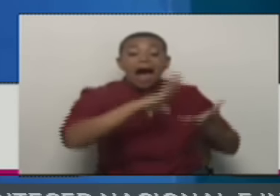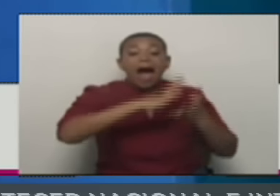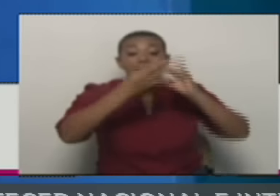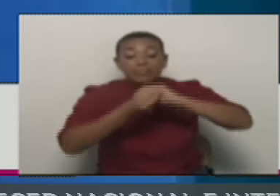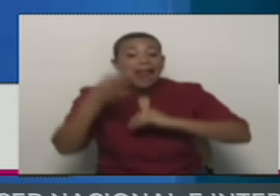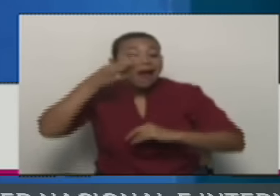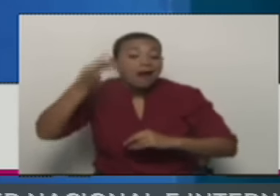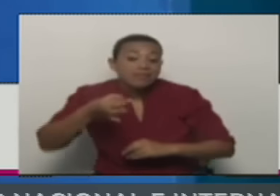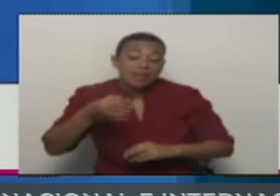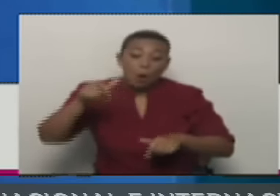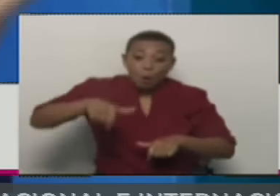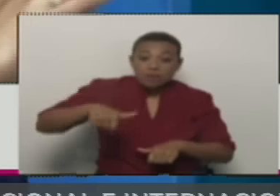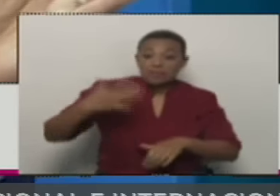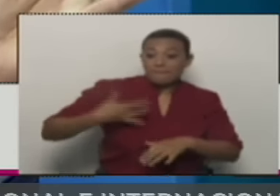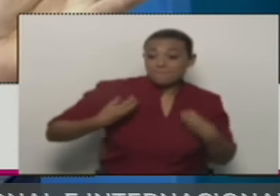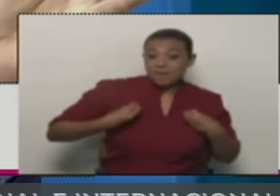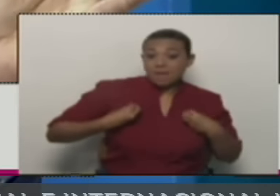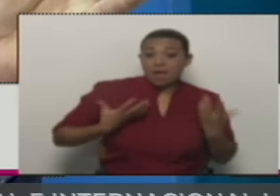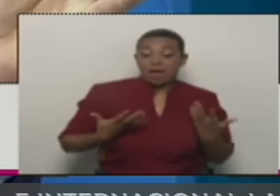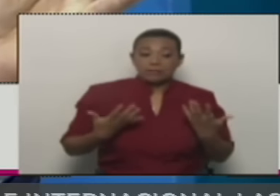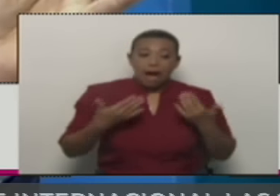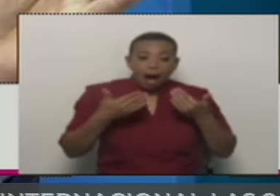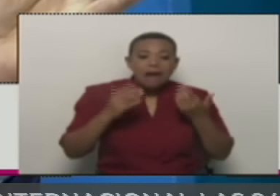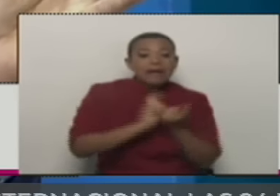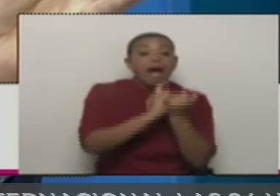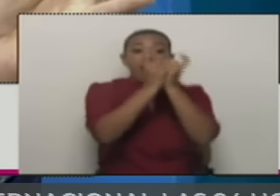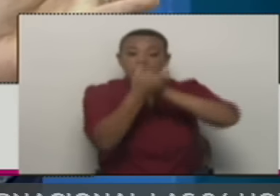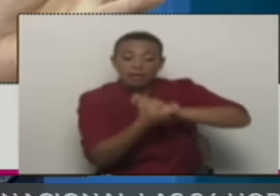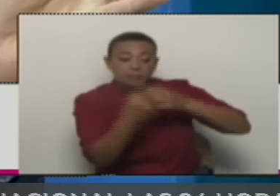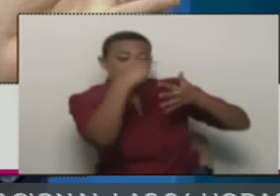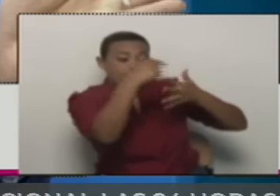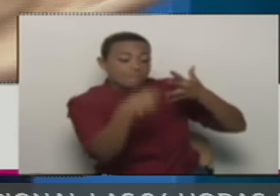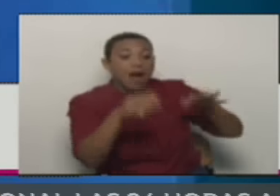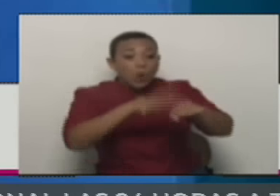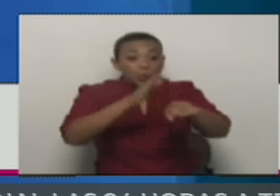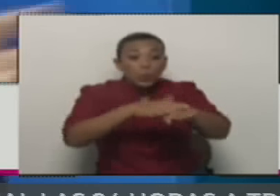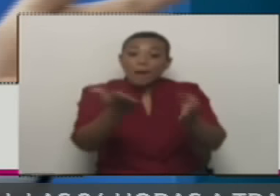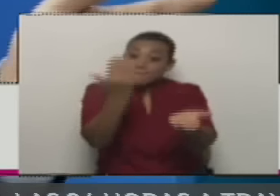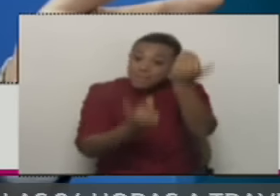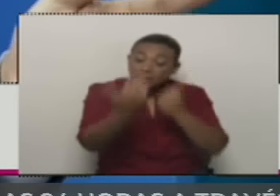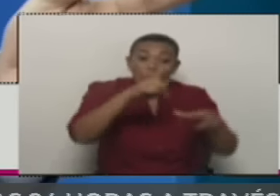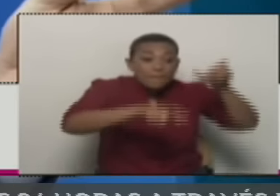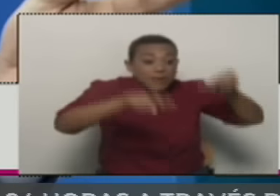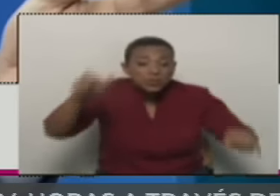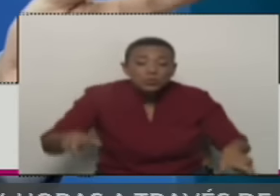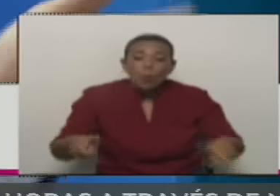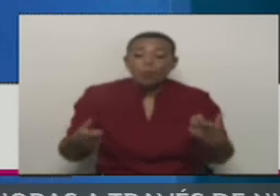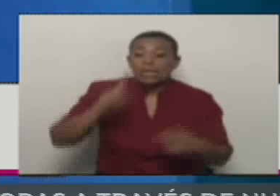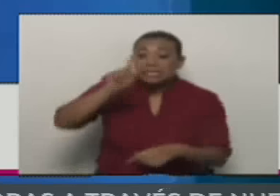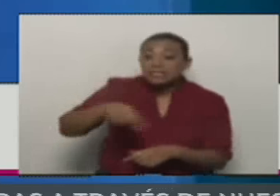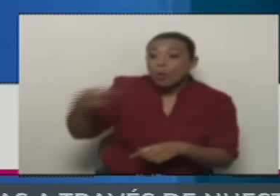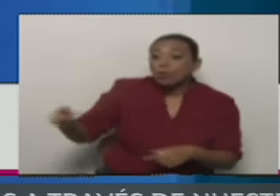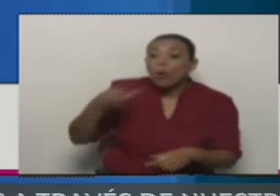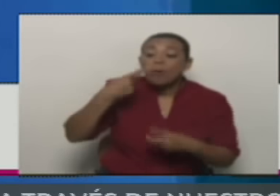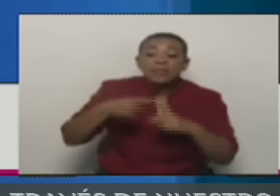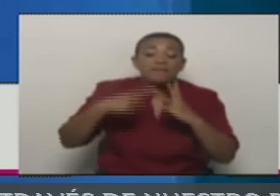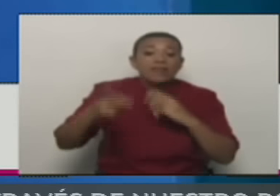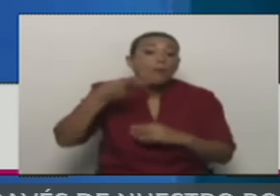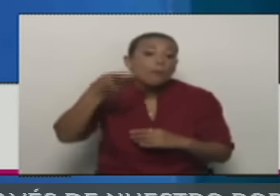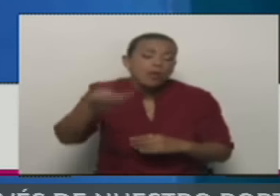Venezuela. Hay que abrir las compuertas de la convocatoria de todos los venezolanos y venezolanas. Si en algún